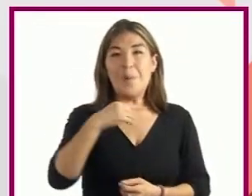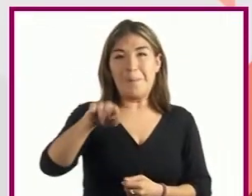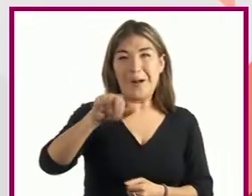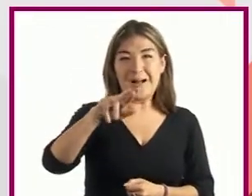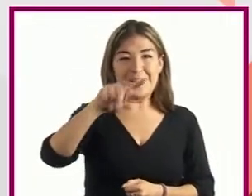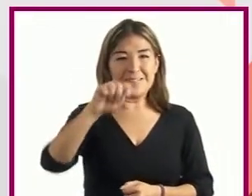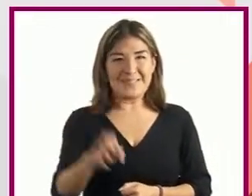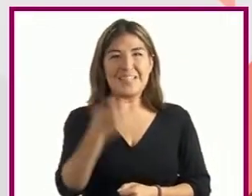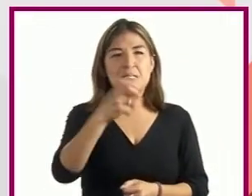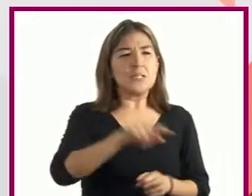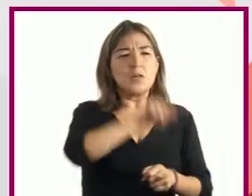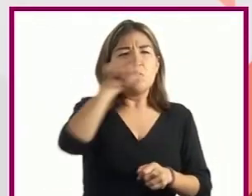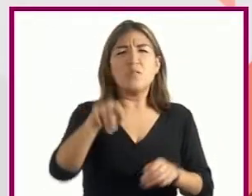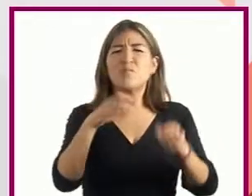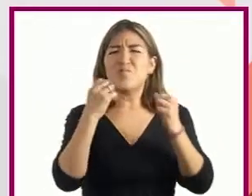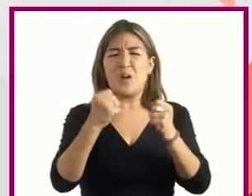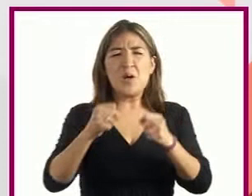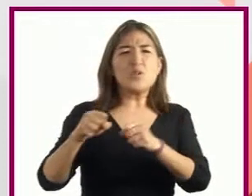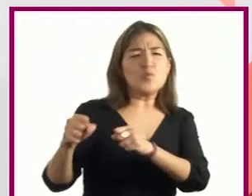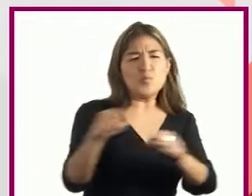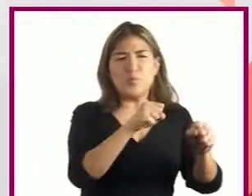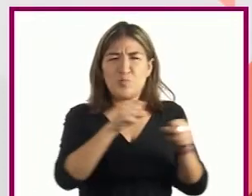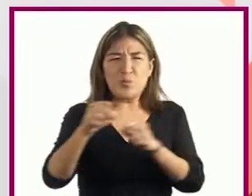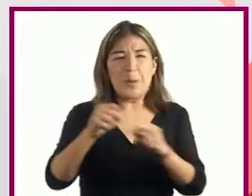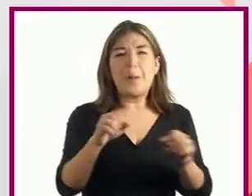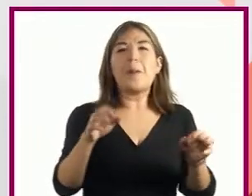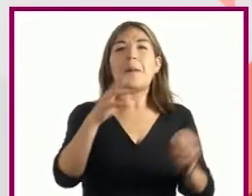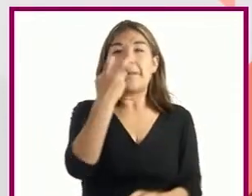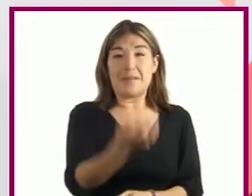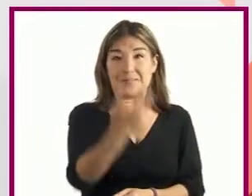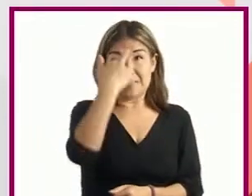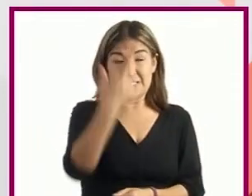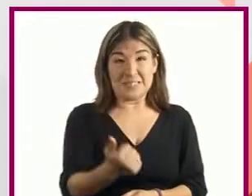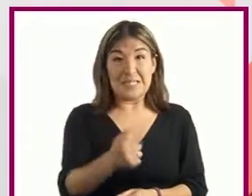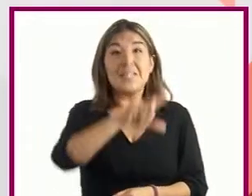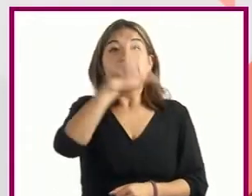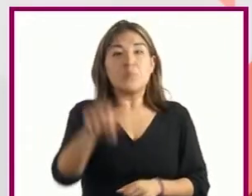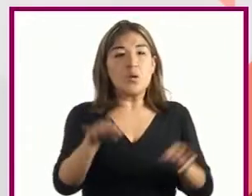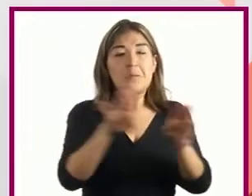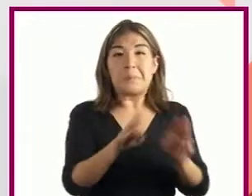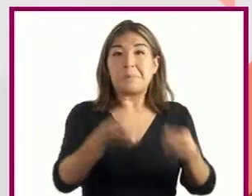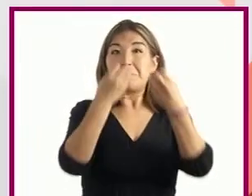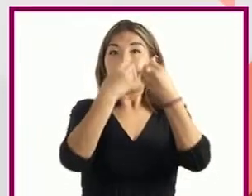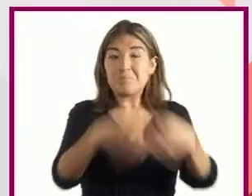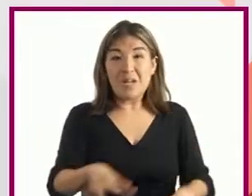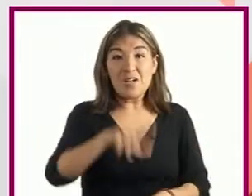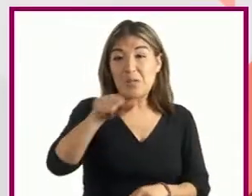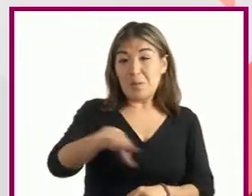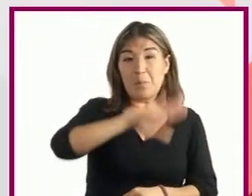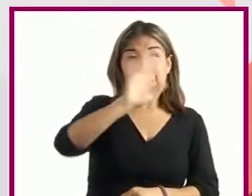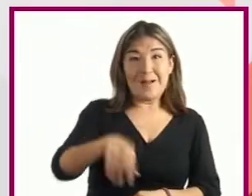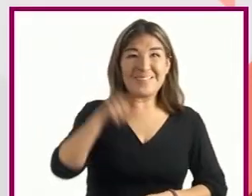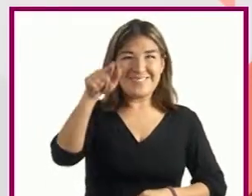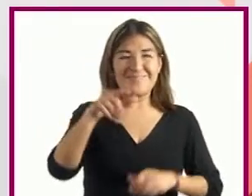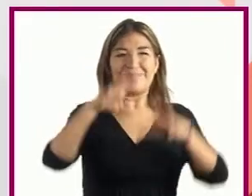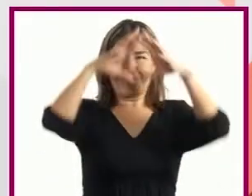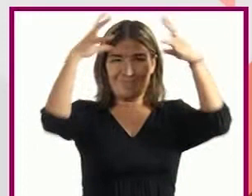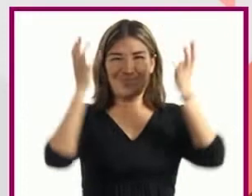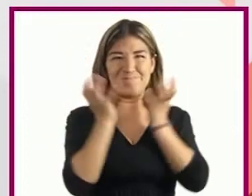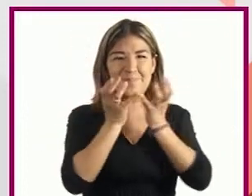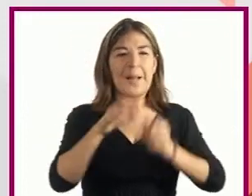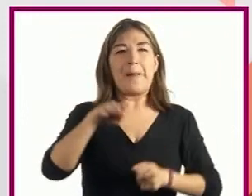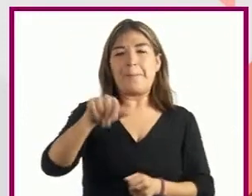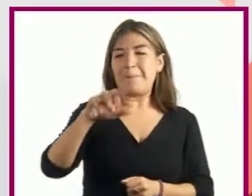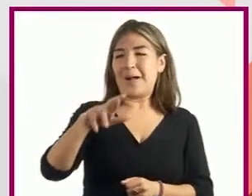3, una fuerte tormenta se desata, por lo que, tras haber dado por desaparecido y muerto al astronauta Mark